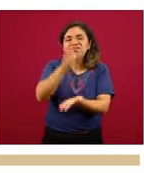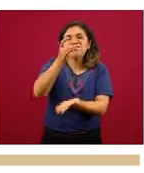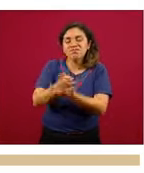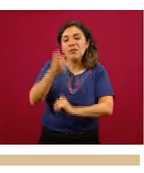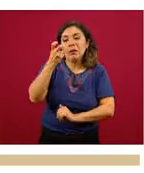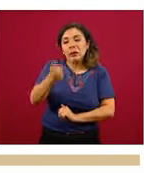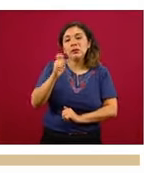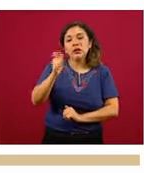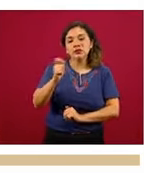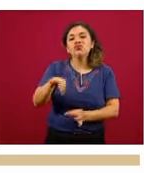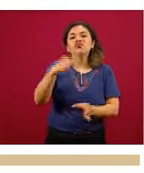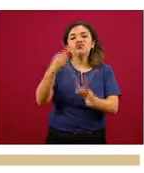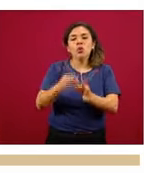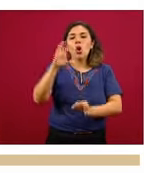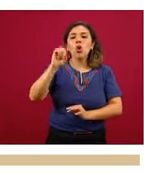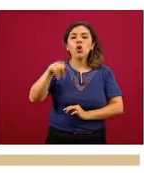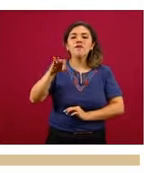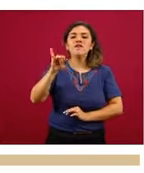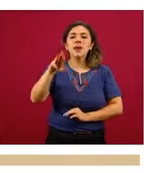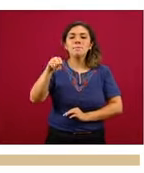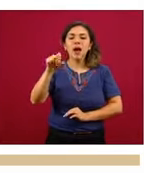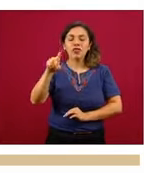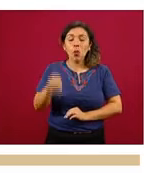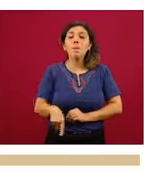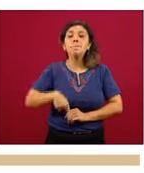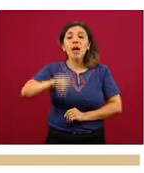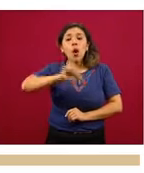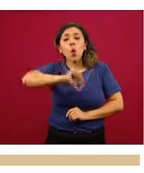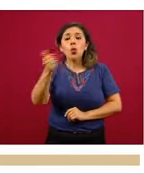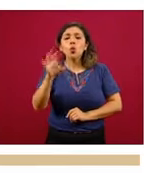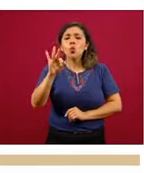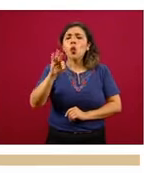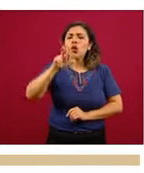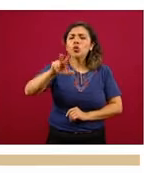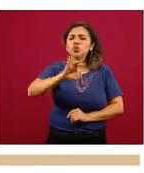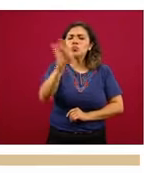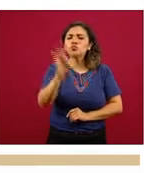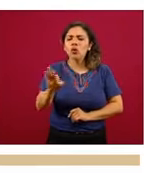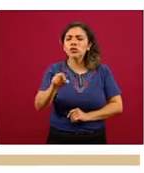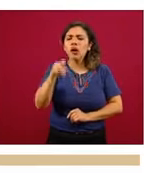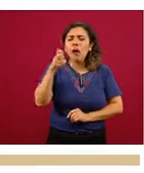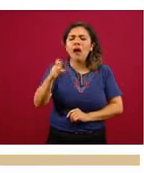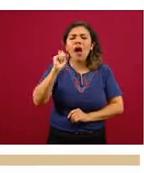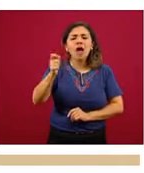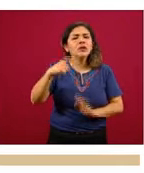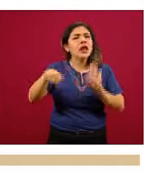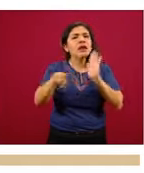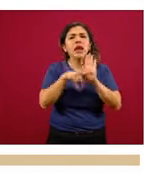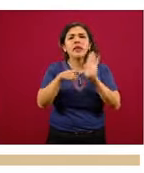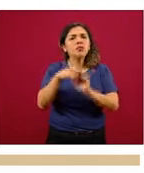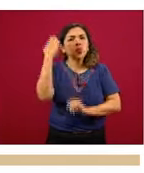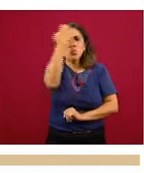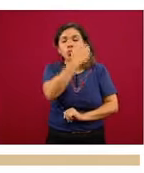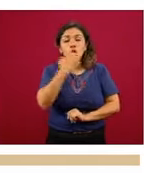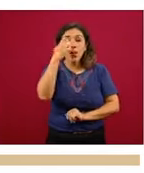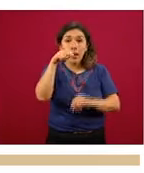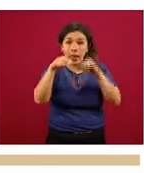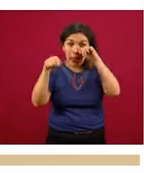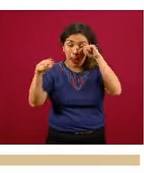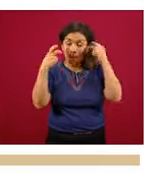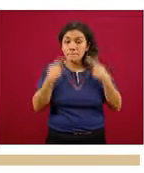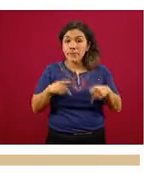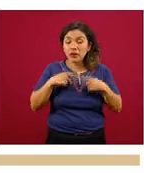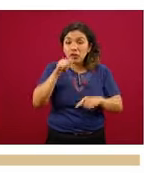por lo tanto son nuestros casos confirmados, pero también un 48% dio negativo a la prueba y son las personas que